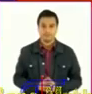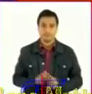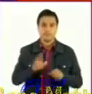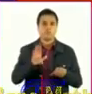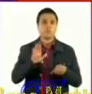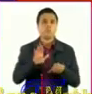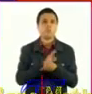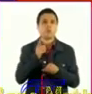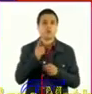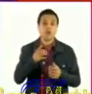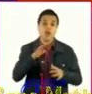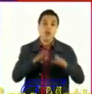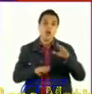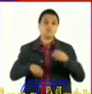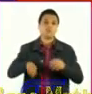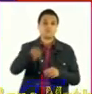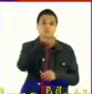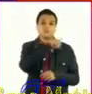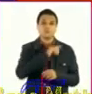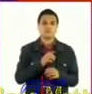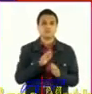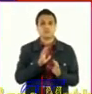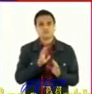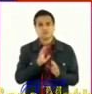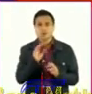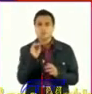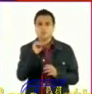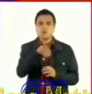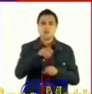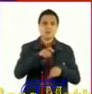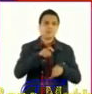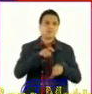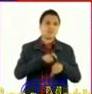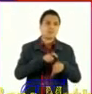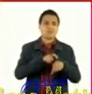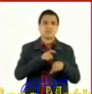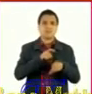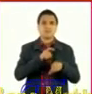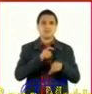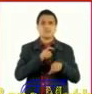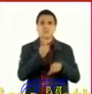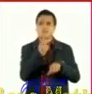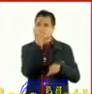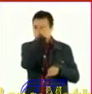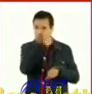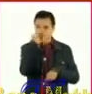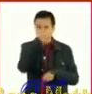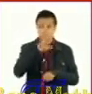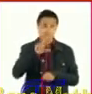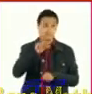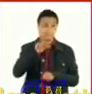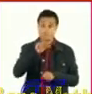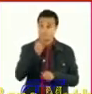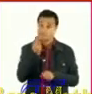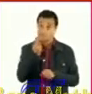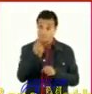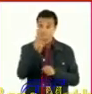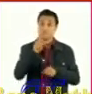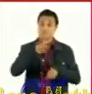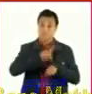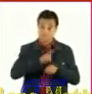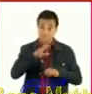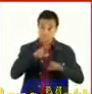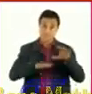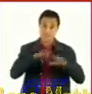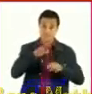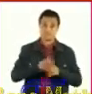a veces solo ponemos unas cuantas horas o acciones que requieren días. Muy cierto. Y